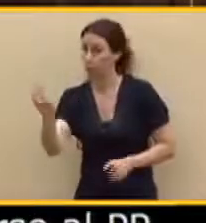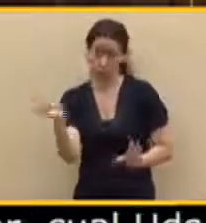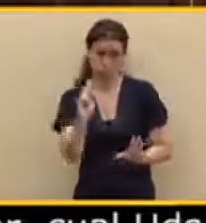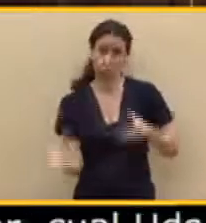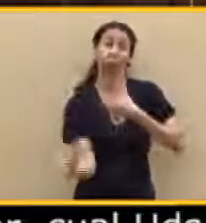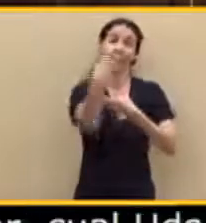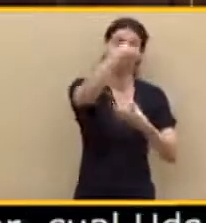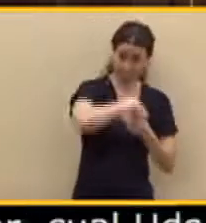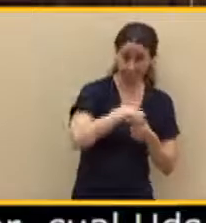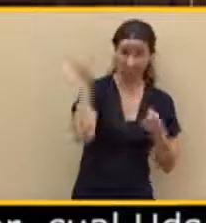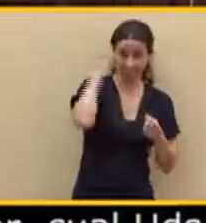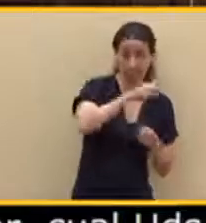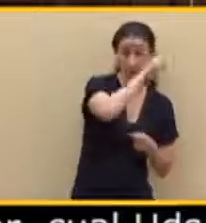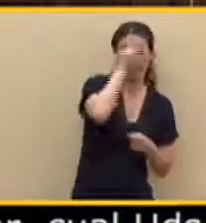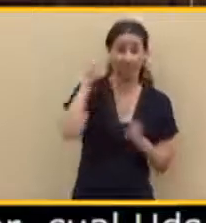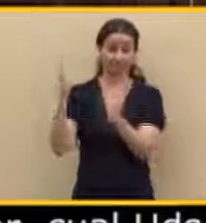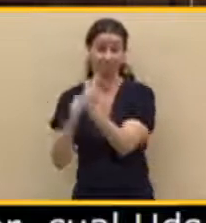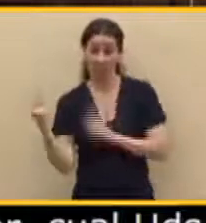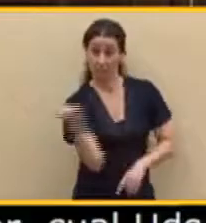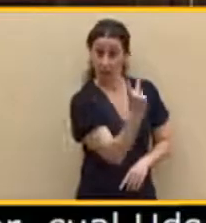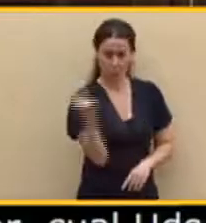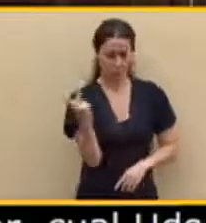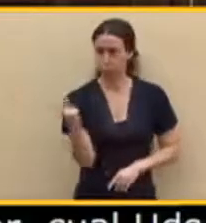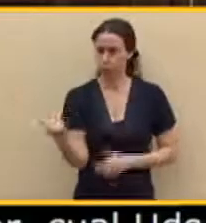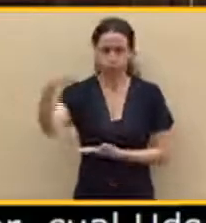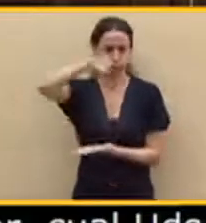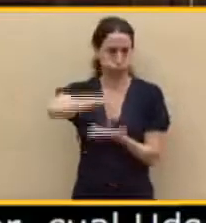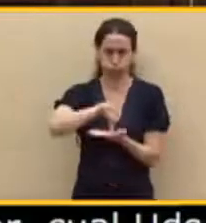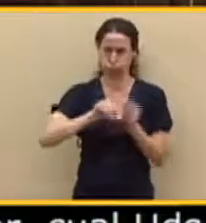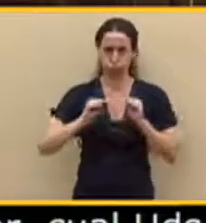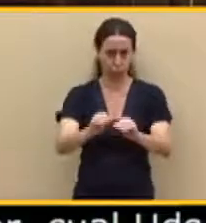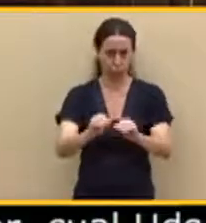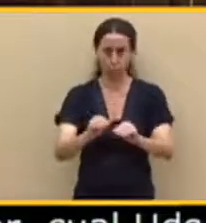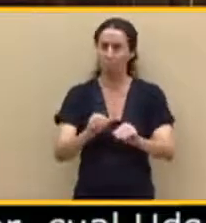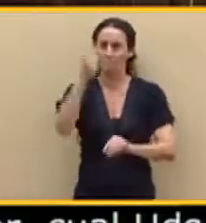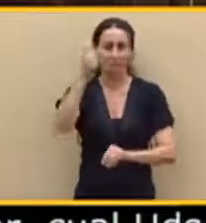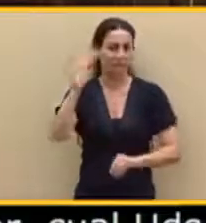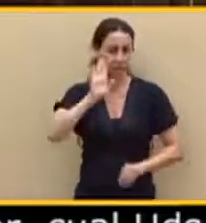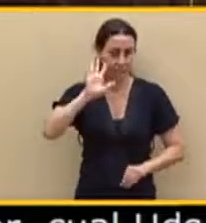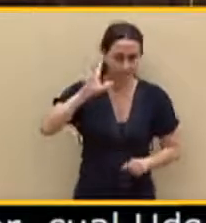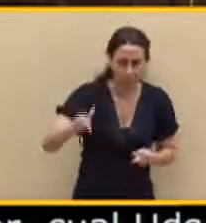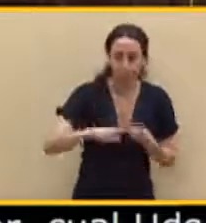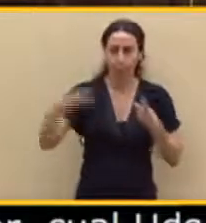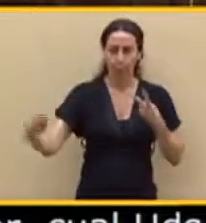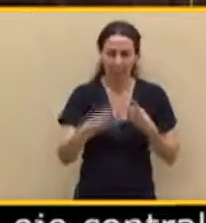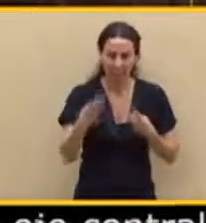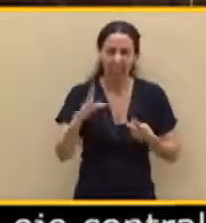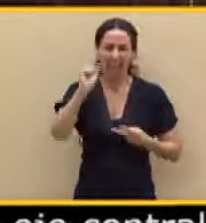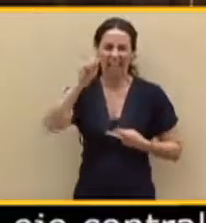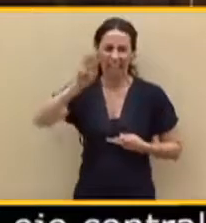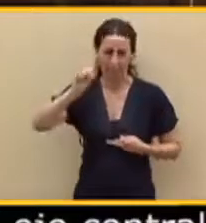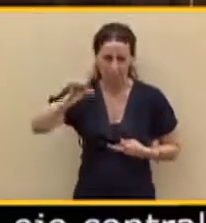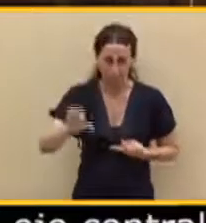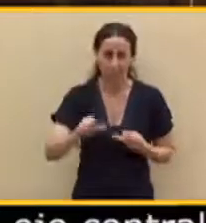Madrid-Valencia constituye el eje central de sus tramas corruptas: Gürtel, Bárcenas, los trajes de Camps, al que también salpica el caso